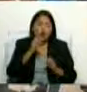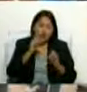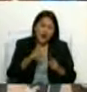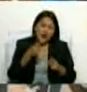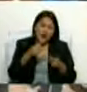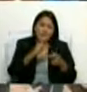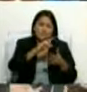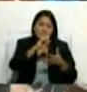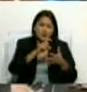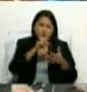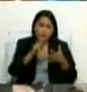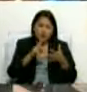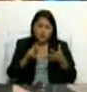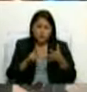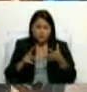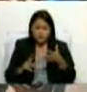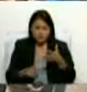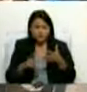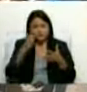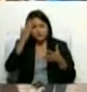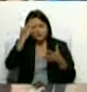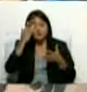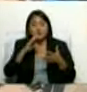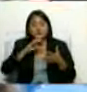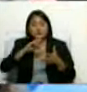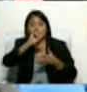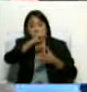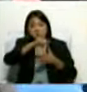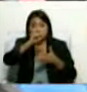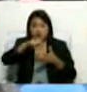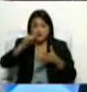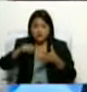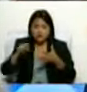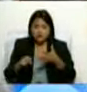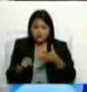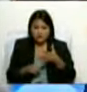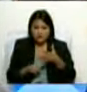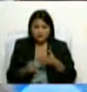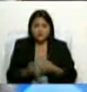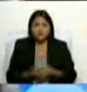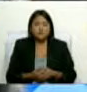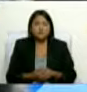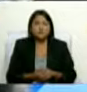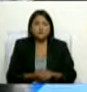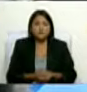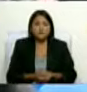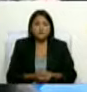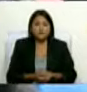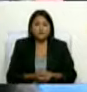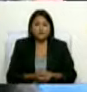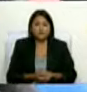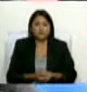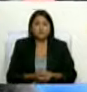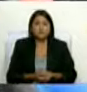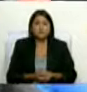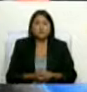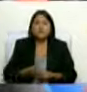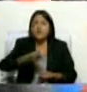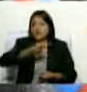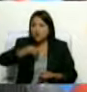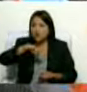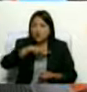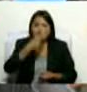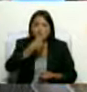caso sabemos que es el sí afirmativo y afirmatorio, está en el compromiso de Venezuela